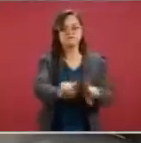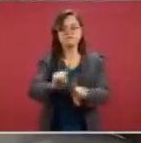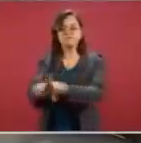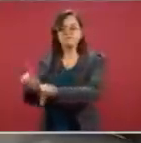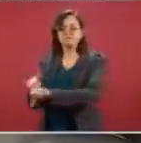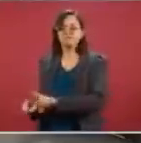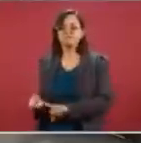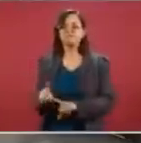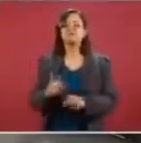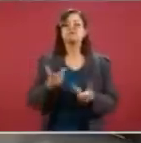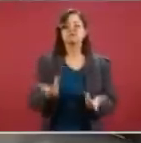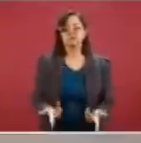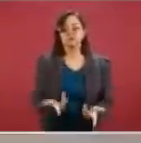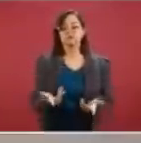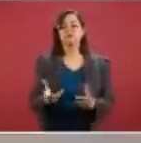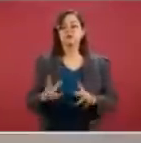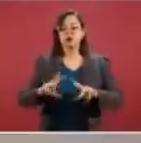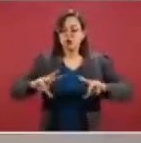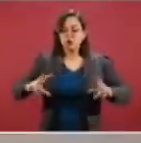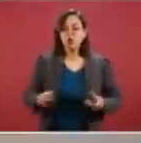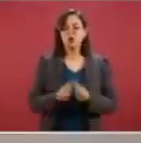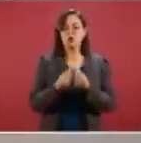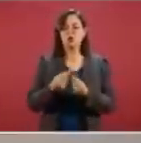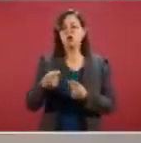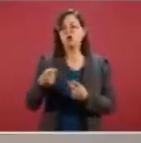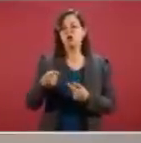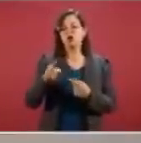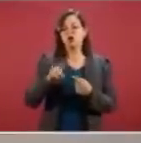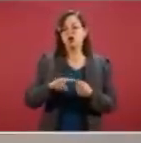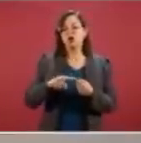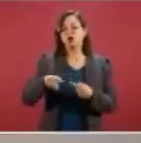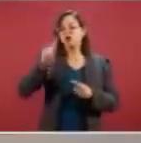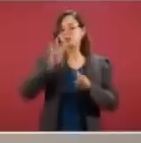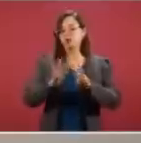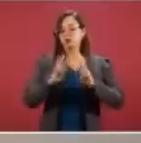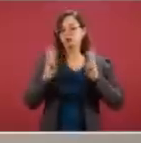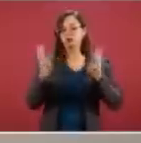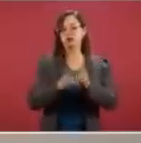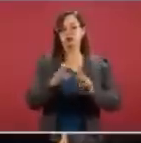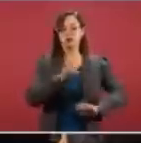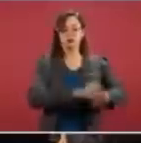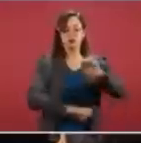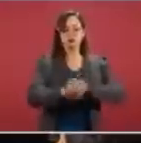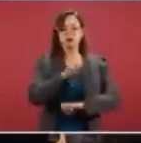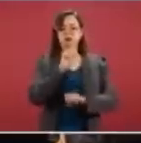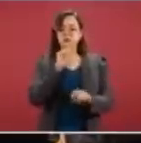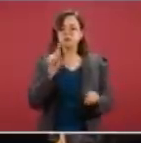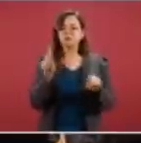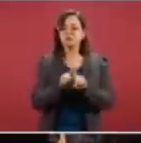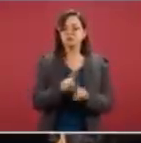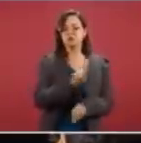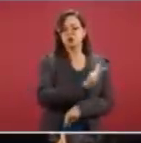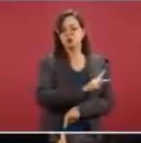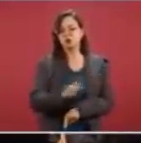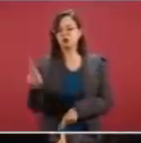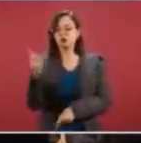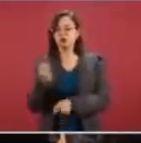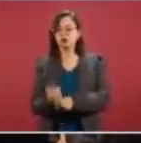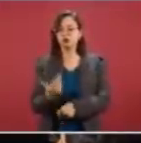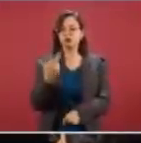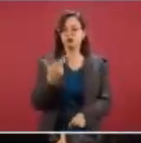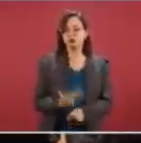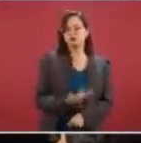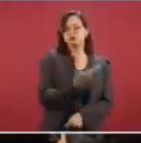los organismos que integran el Consejo Coordinador Empresarial y, por último, todos los señores secretarios, que son los